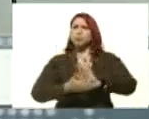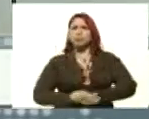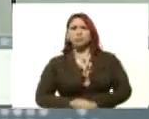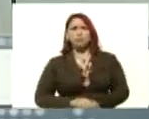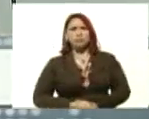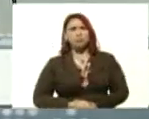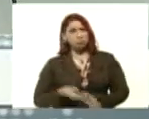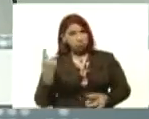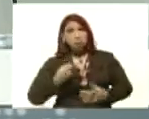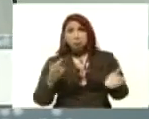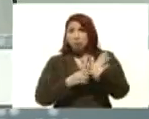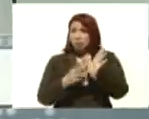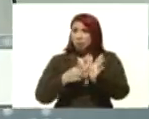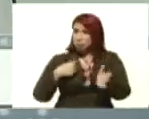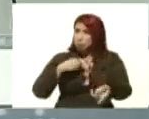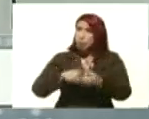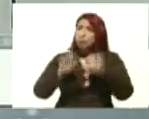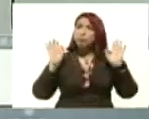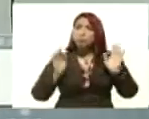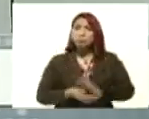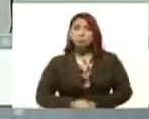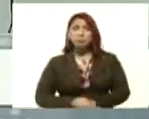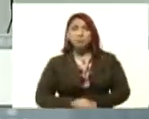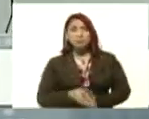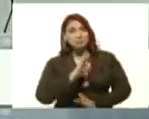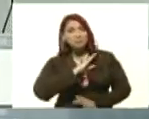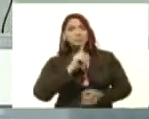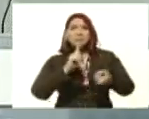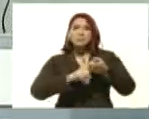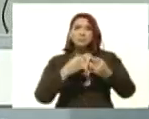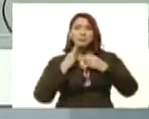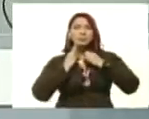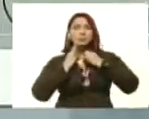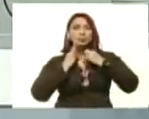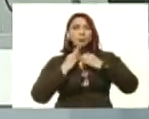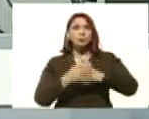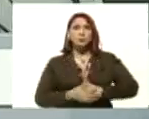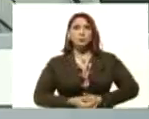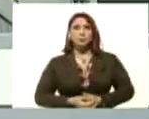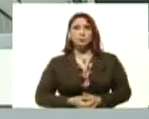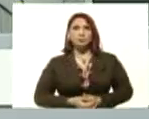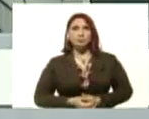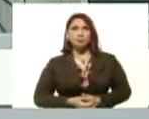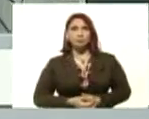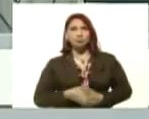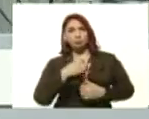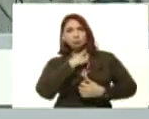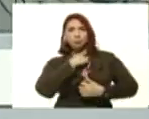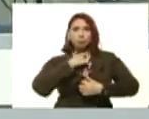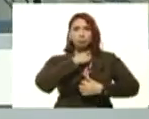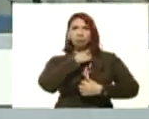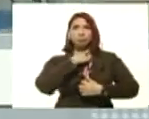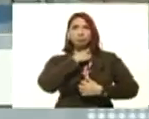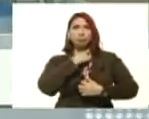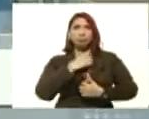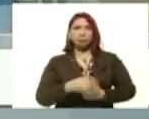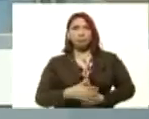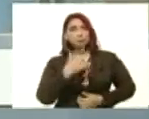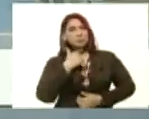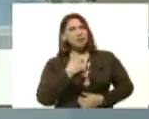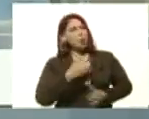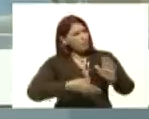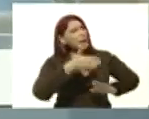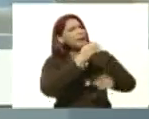¿verdad, Silita? Silita me hizo el nudo de la corbata. Y me arregló el nudo de la corbata y me dijo,